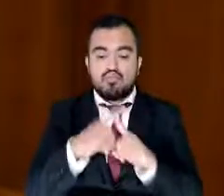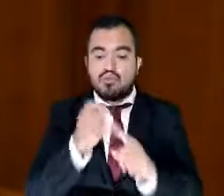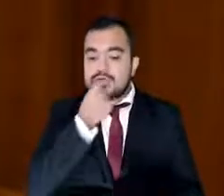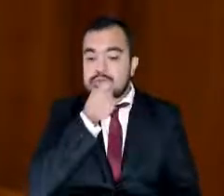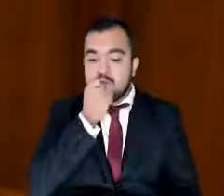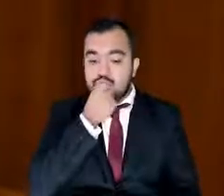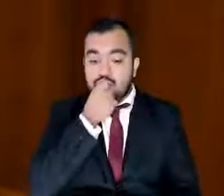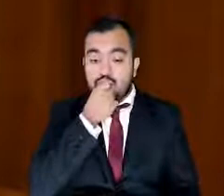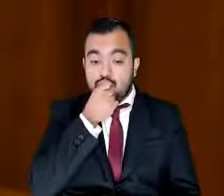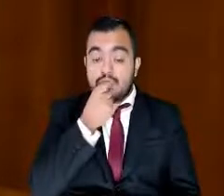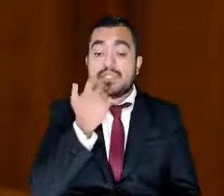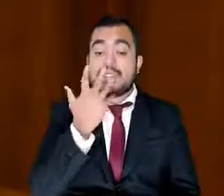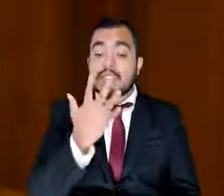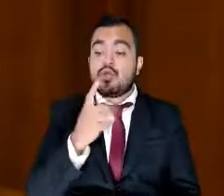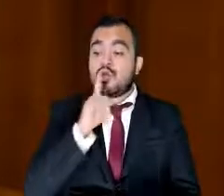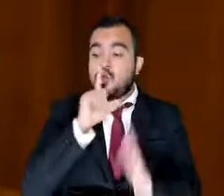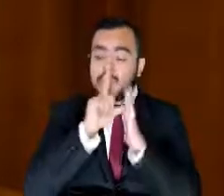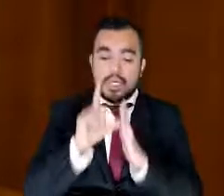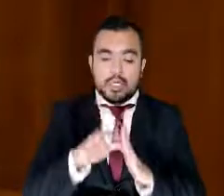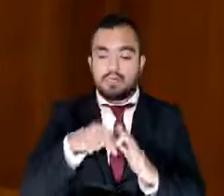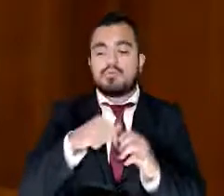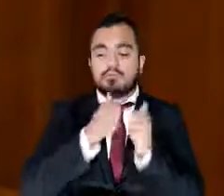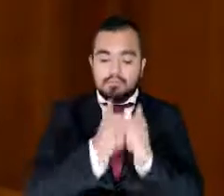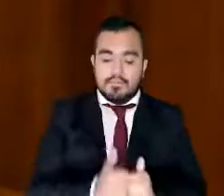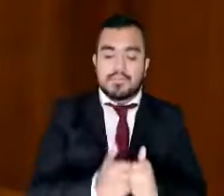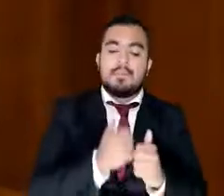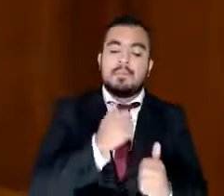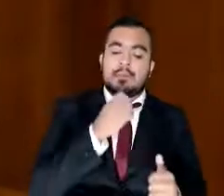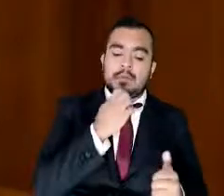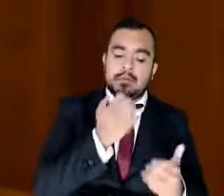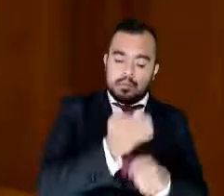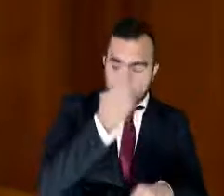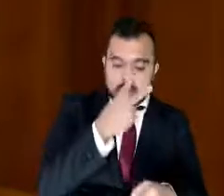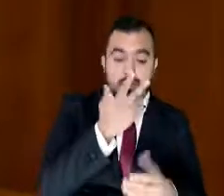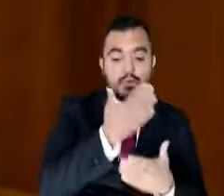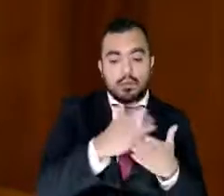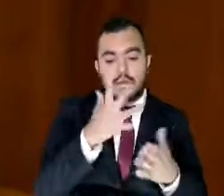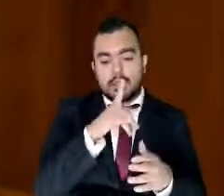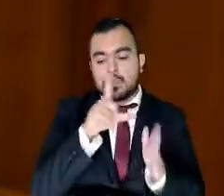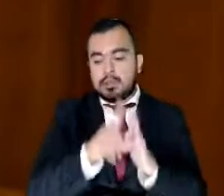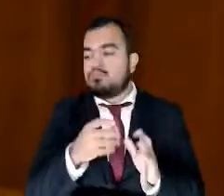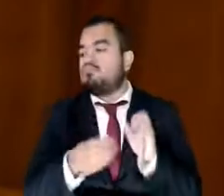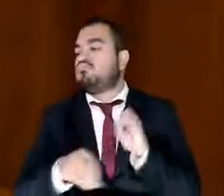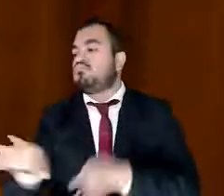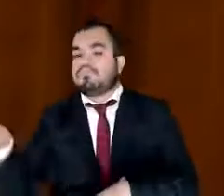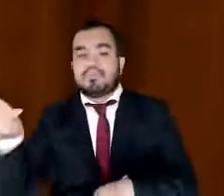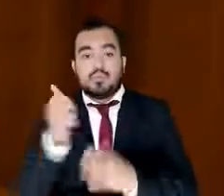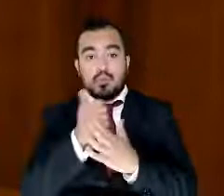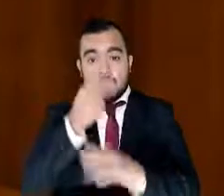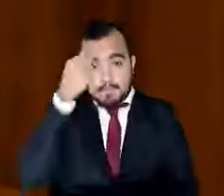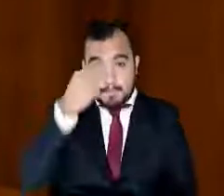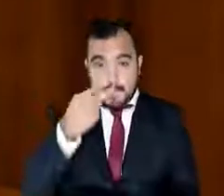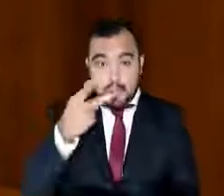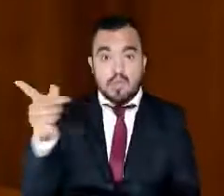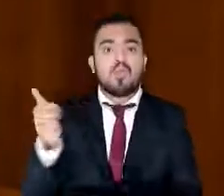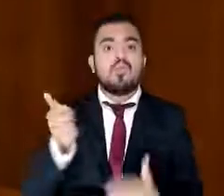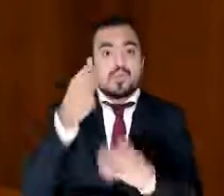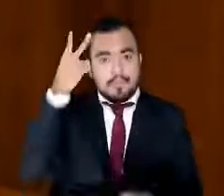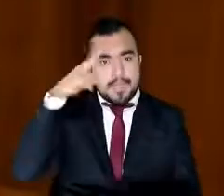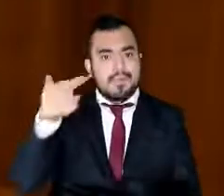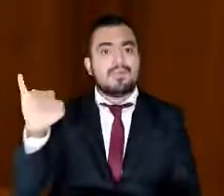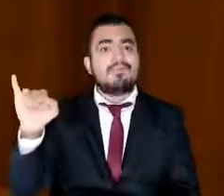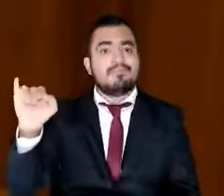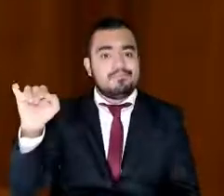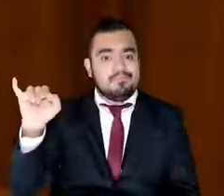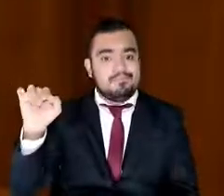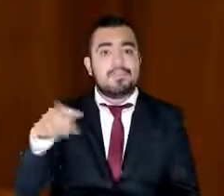metros cúbicos por segundo se quedan en el Estado de México y el resto va a la Ciudad de México. La Ciudad de México sí depende mucho